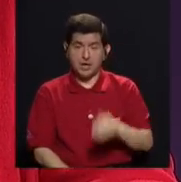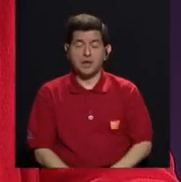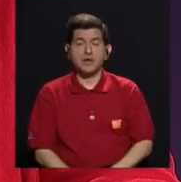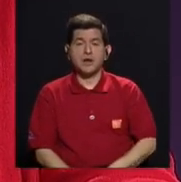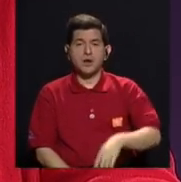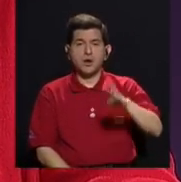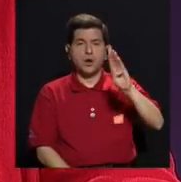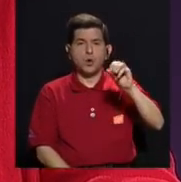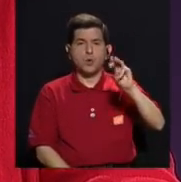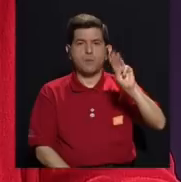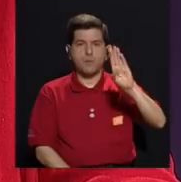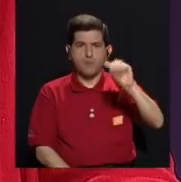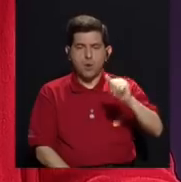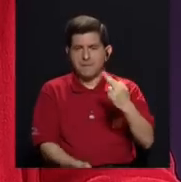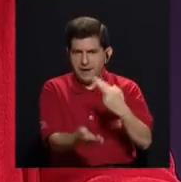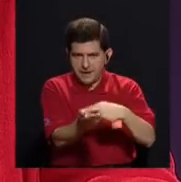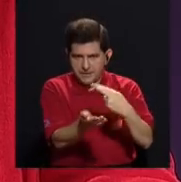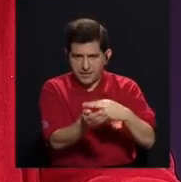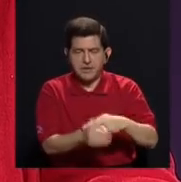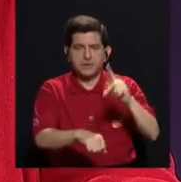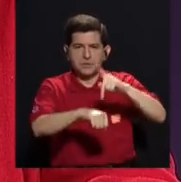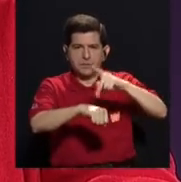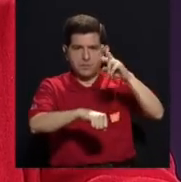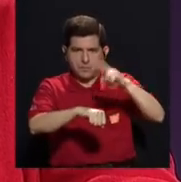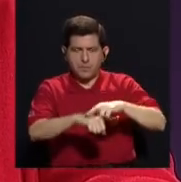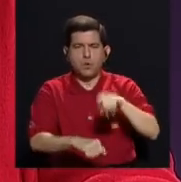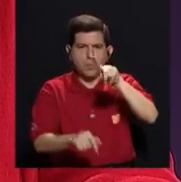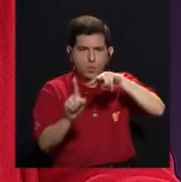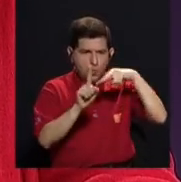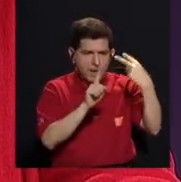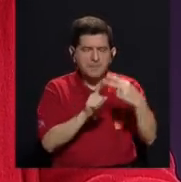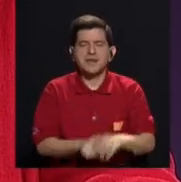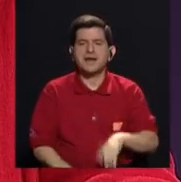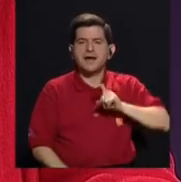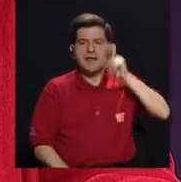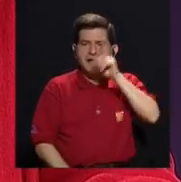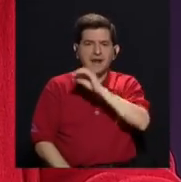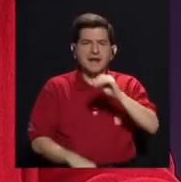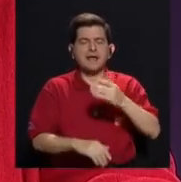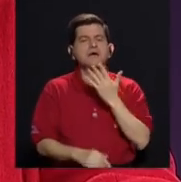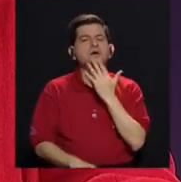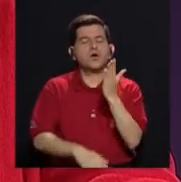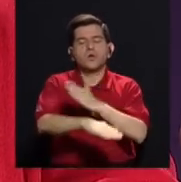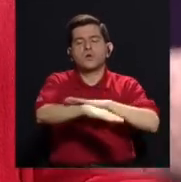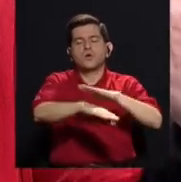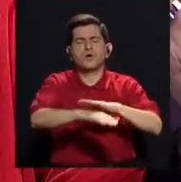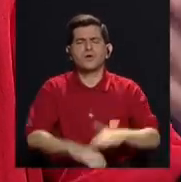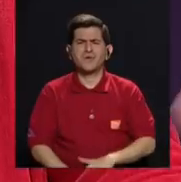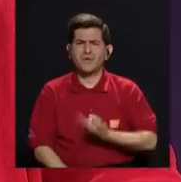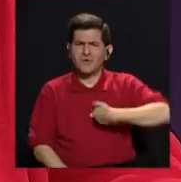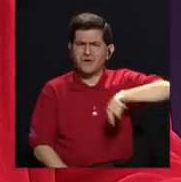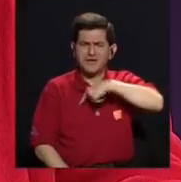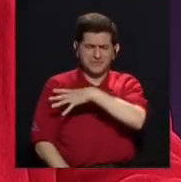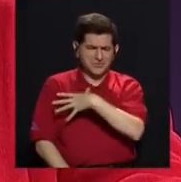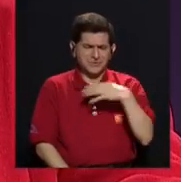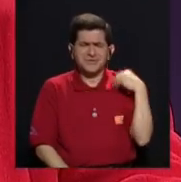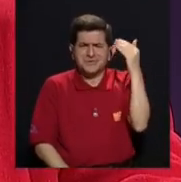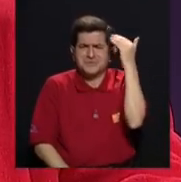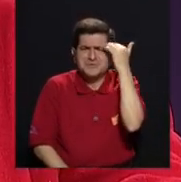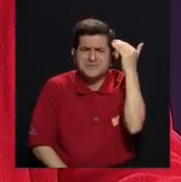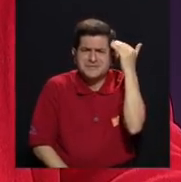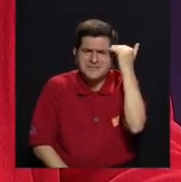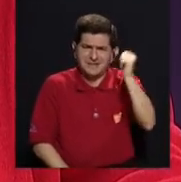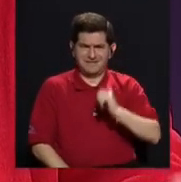bomba puertorriqueña una mirada del género y la grasa suena realmente nos gustaría conocer y que nuestra audiencia también